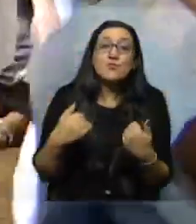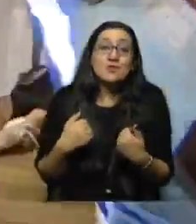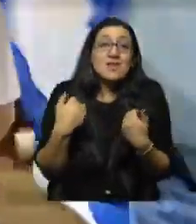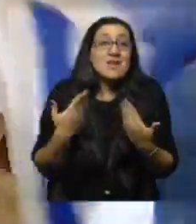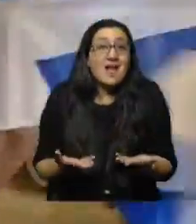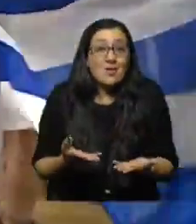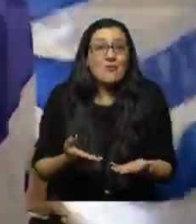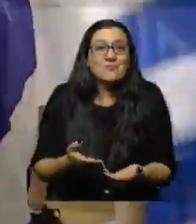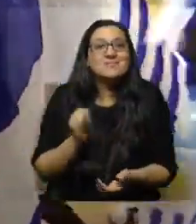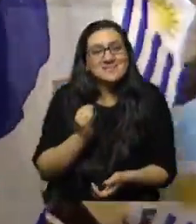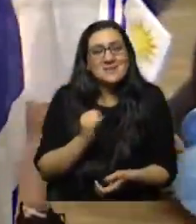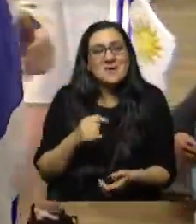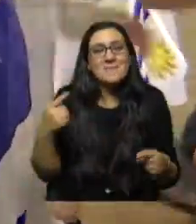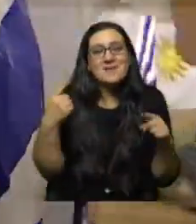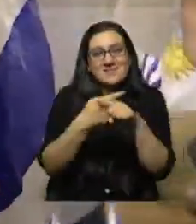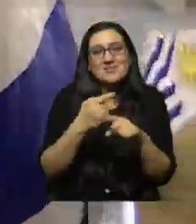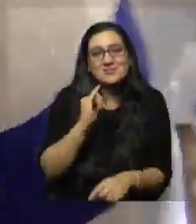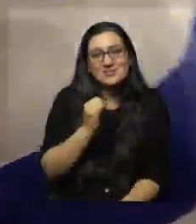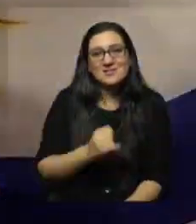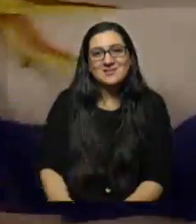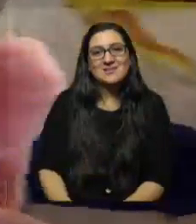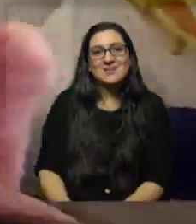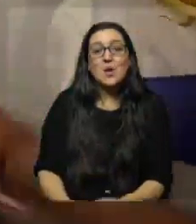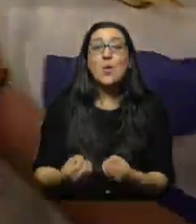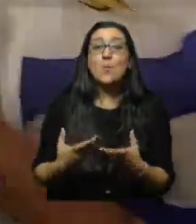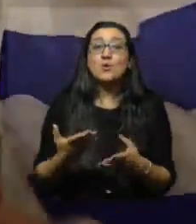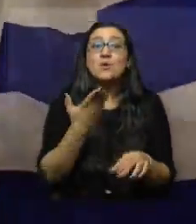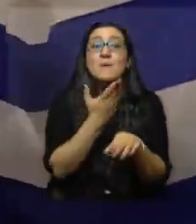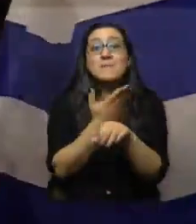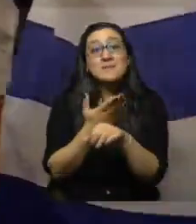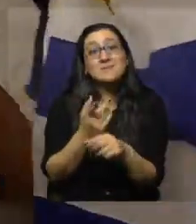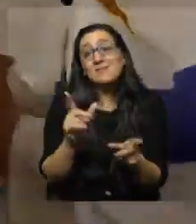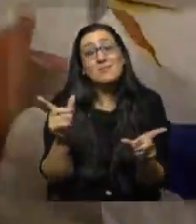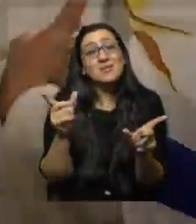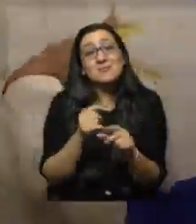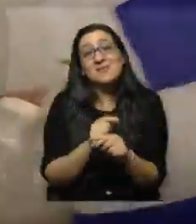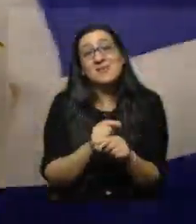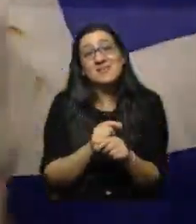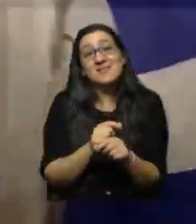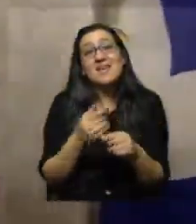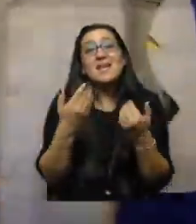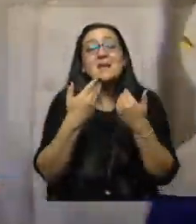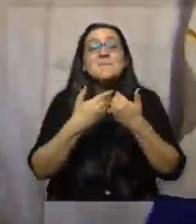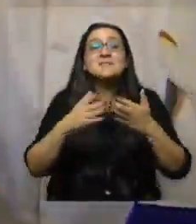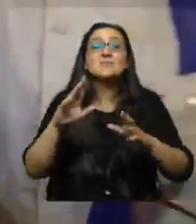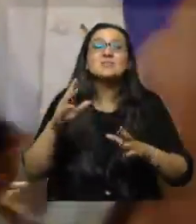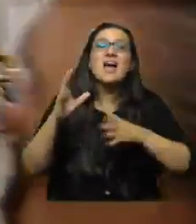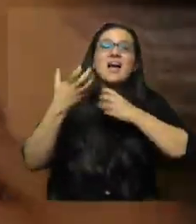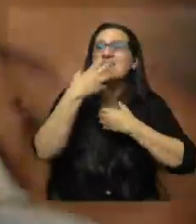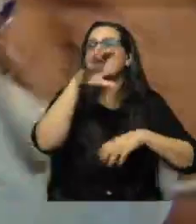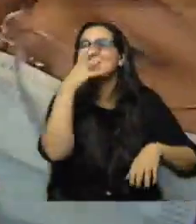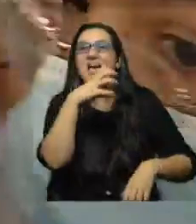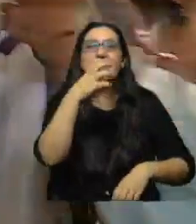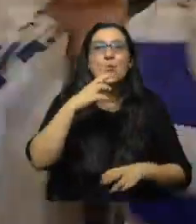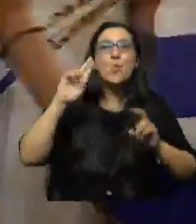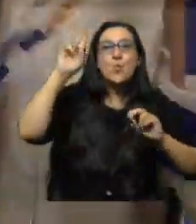que recibió para el partido. Sí. Bien, bueno, le voy a pedir, porque tenemos que cerrar, que empecemos a gritar Uruguay, Uruguay, a ver si lo